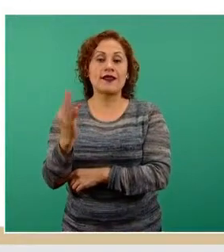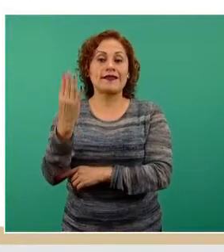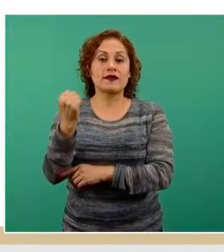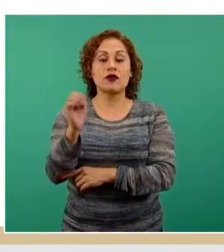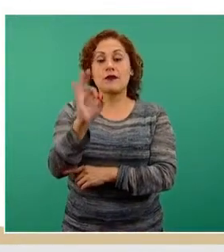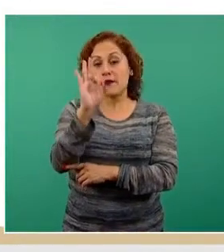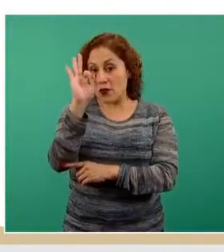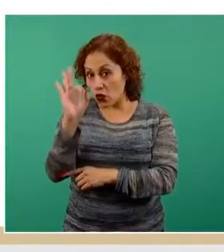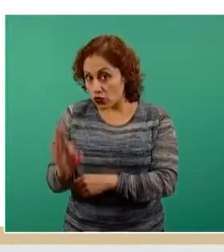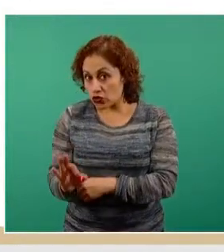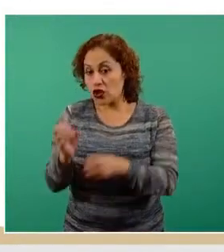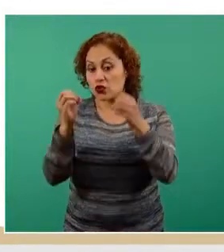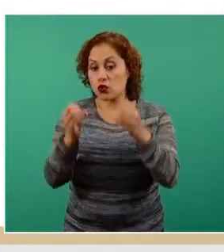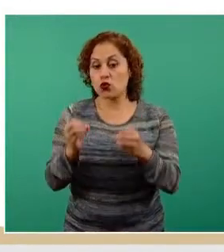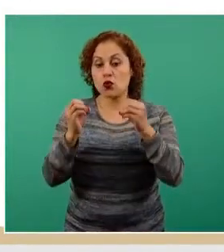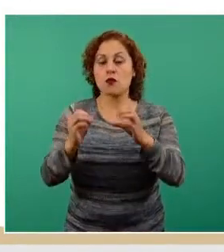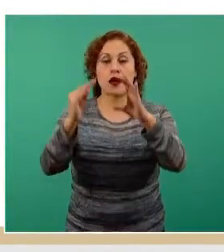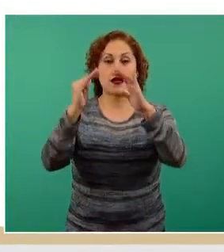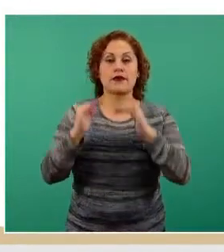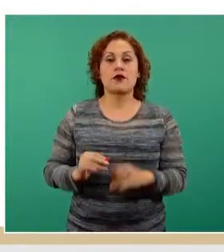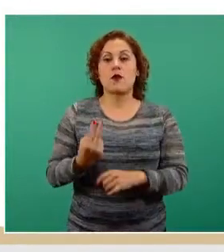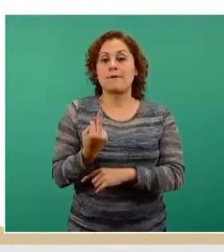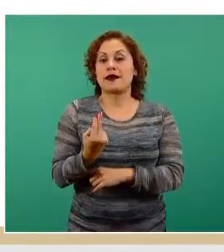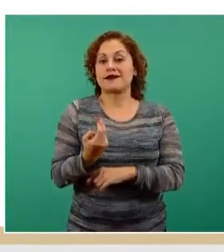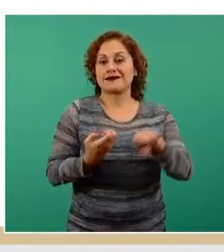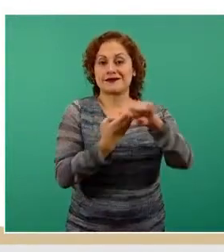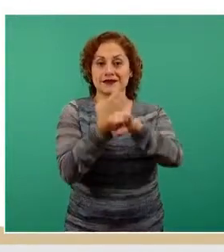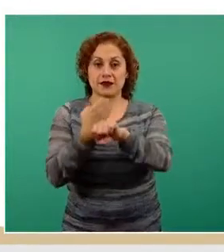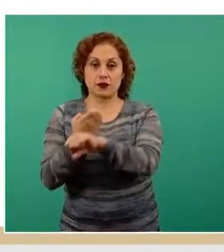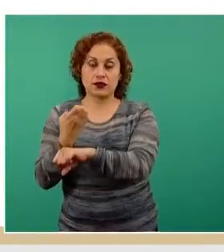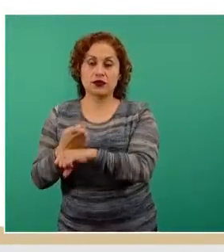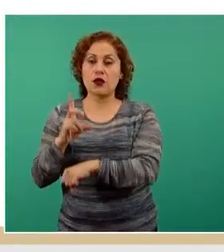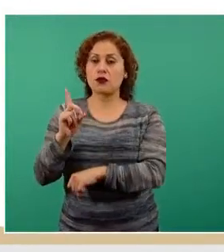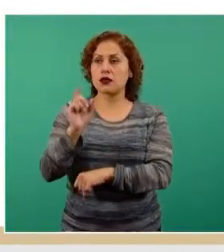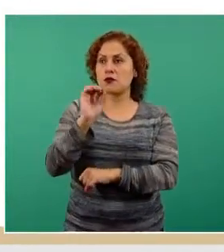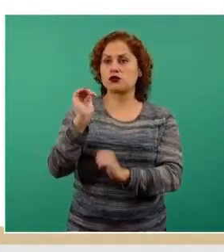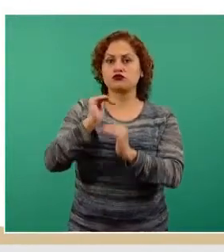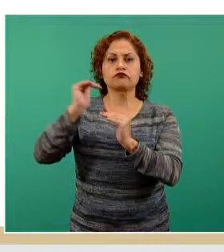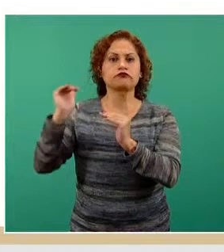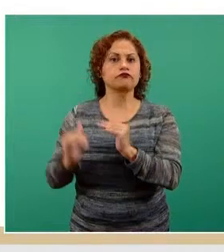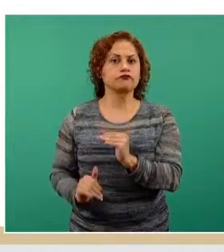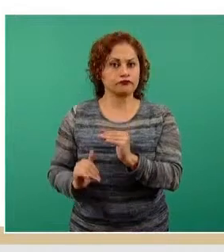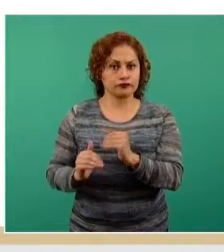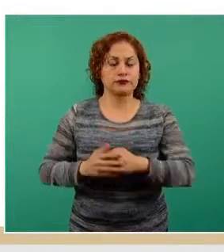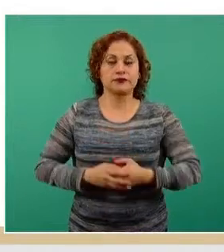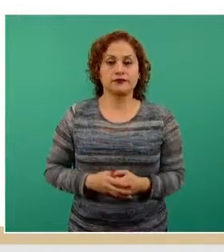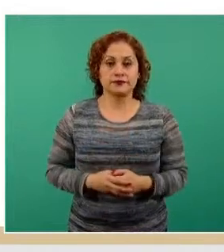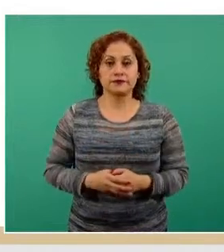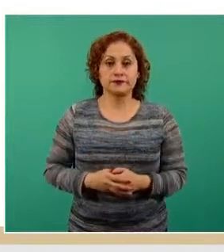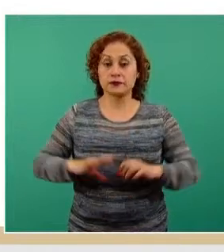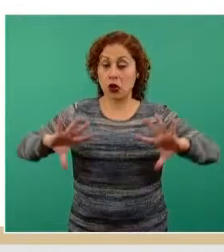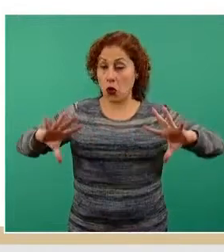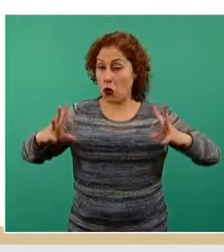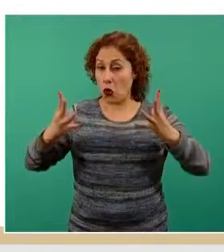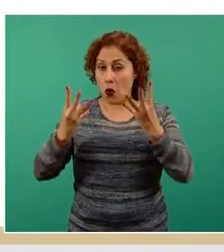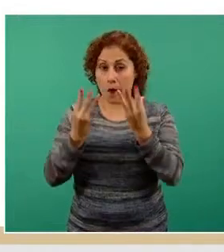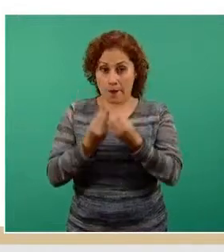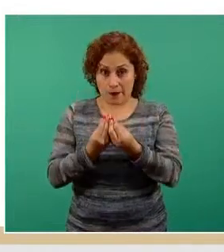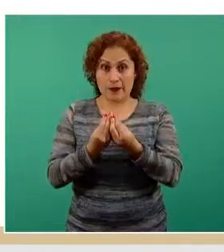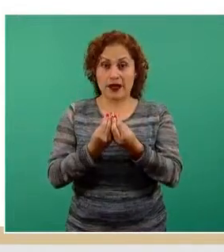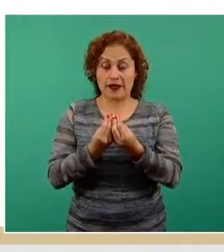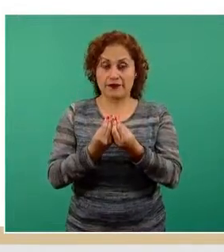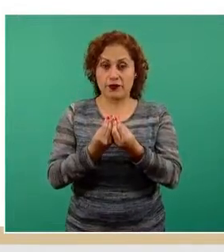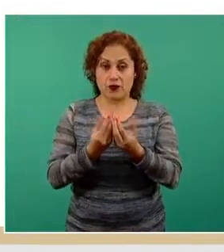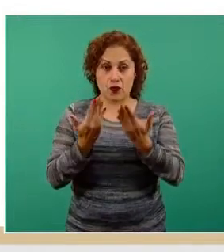49% y 25 entidades federativas con menos del 30%. La ocupación nacional, comparado con la